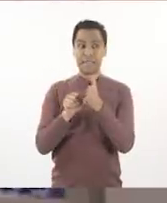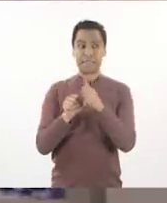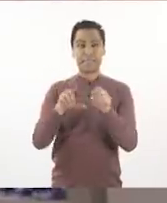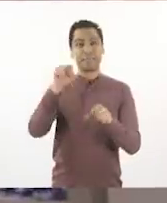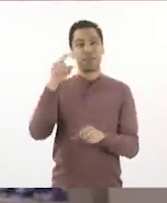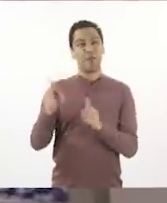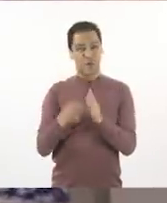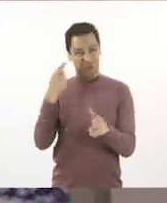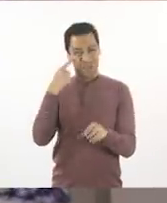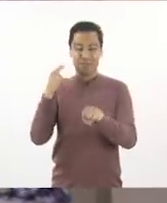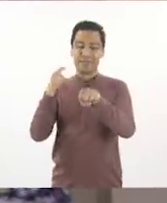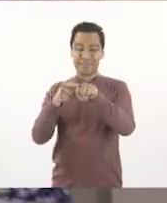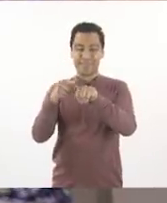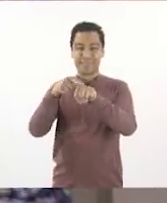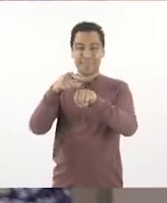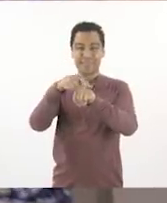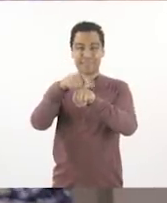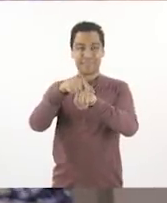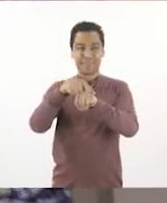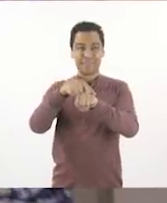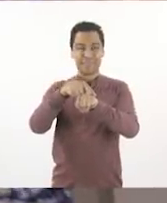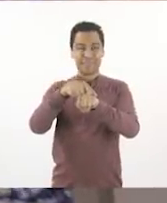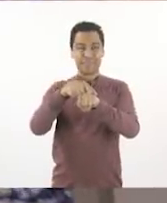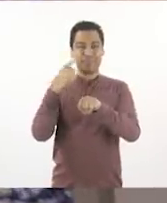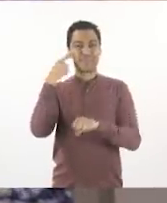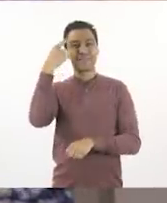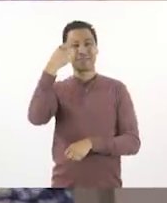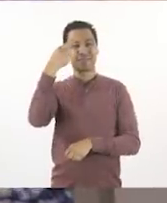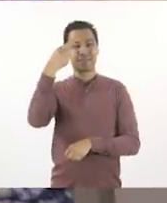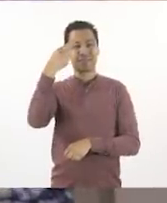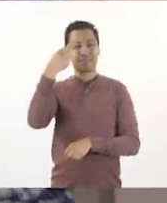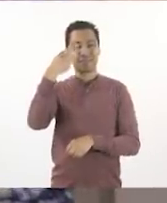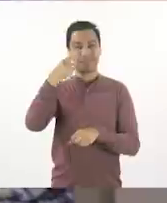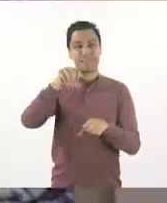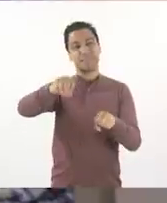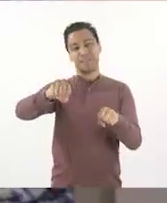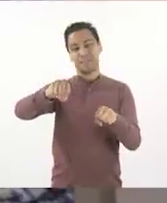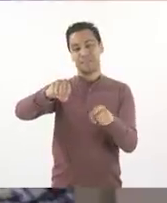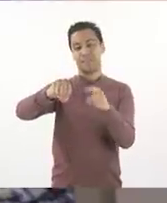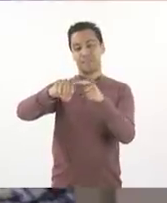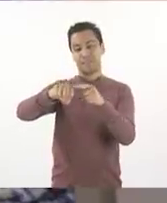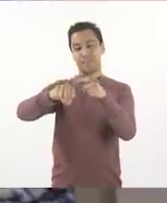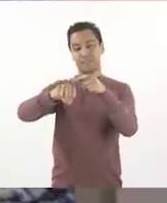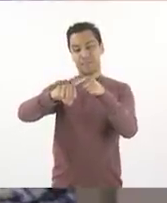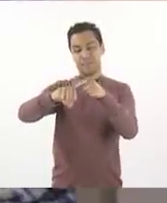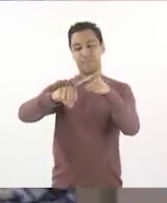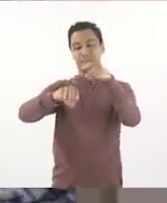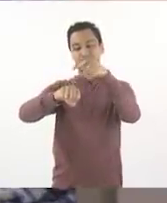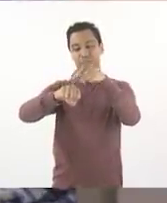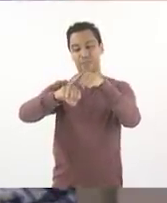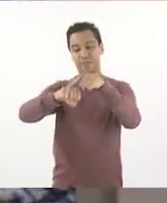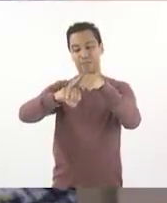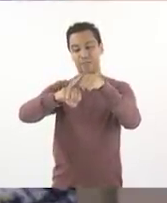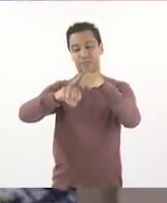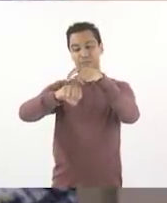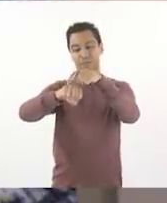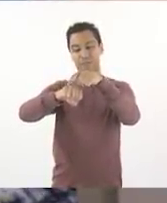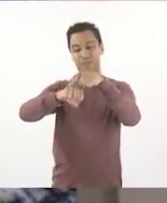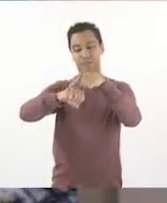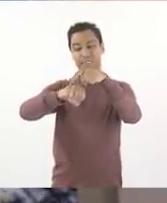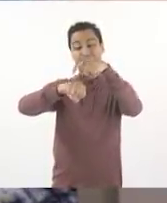Enero, febrero, marzo, abril, mayo, junio, julio, agosto, septiembre,